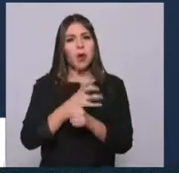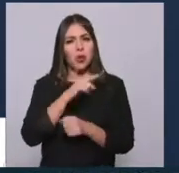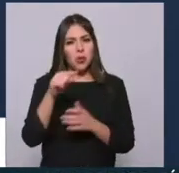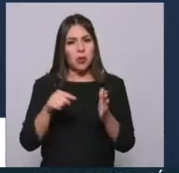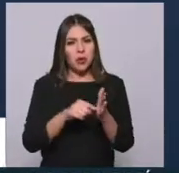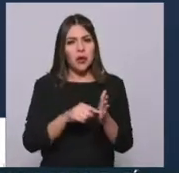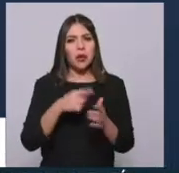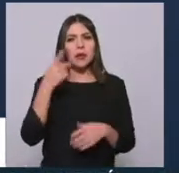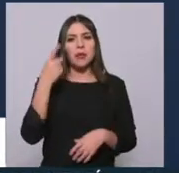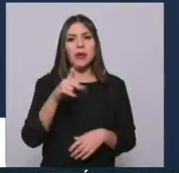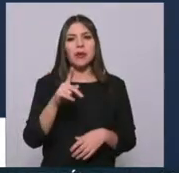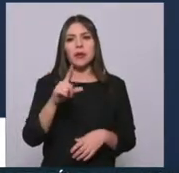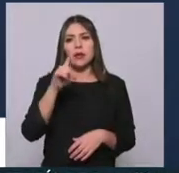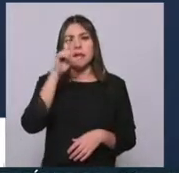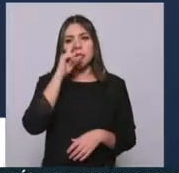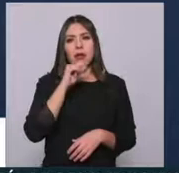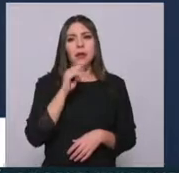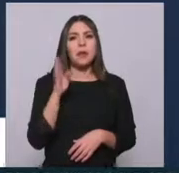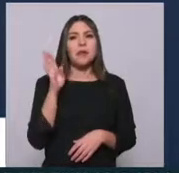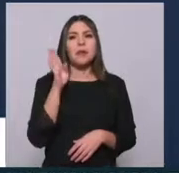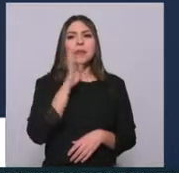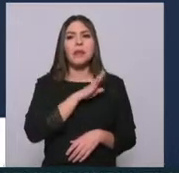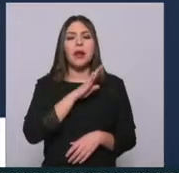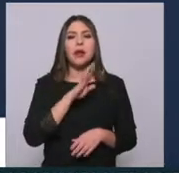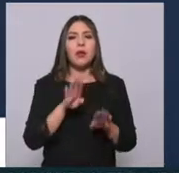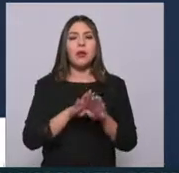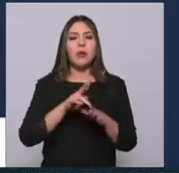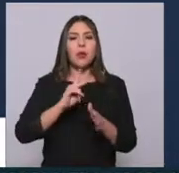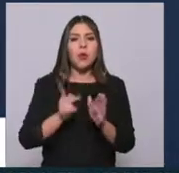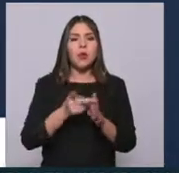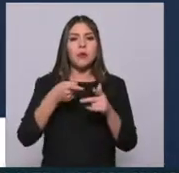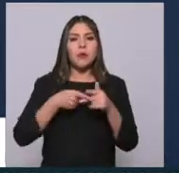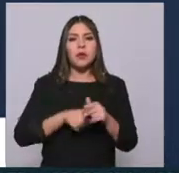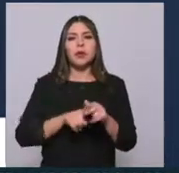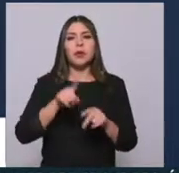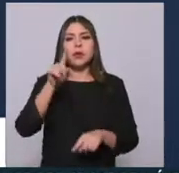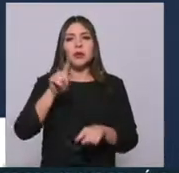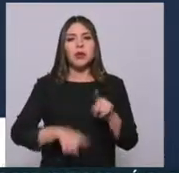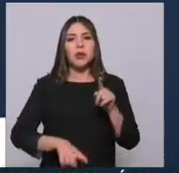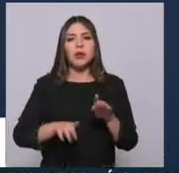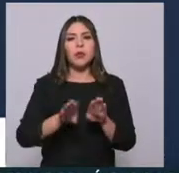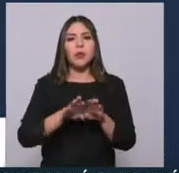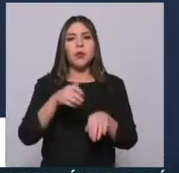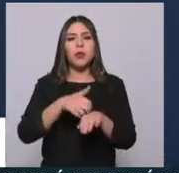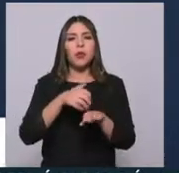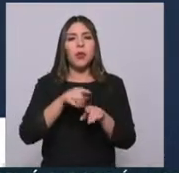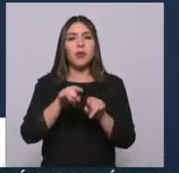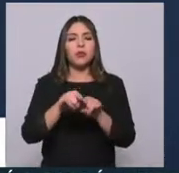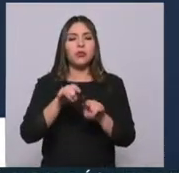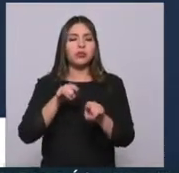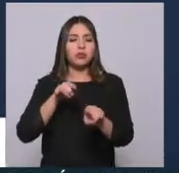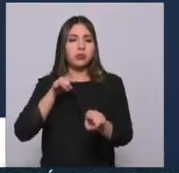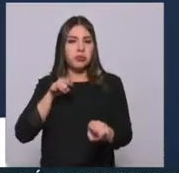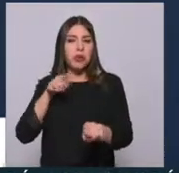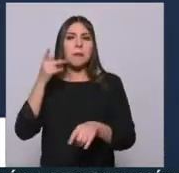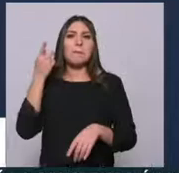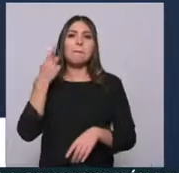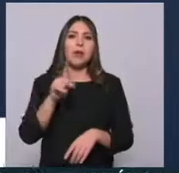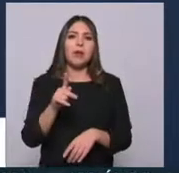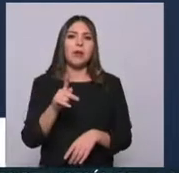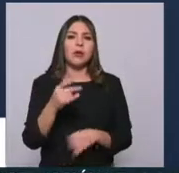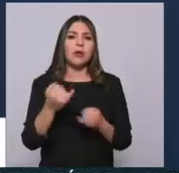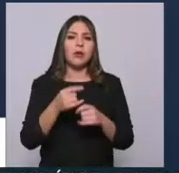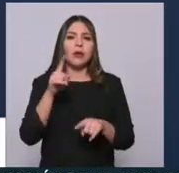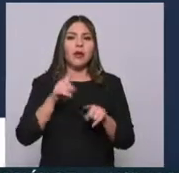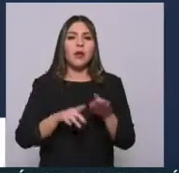pero tuvimos un mal rearranque, el cual nos quitó posiciones y también nos quitó un